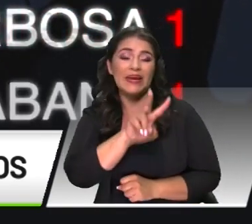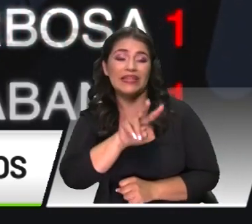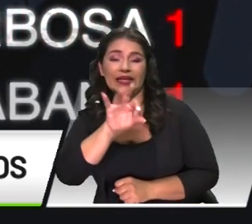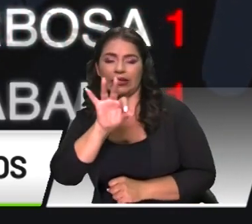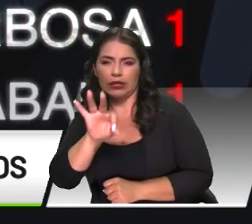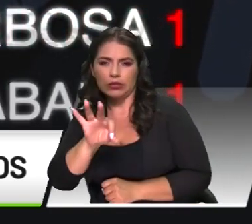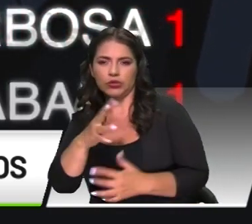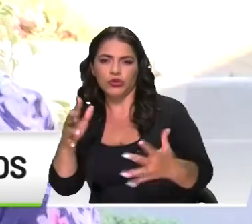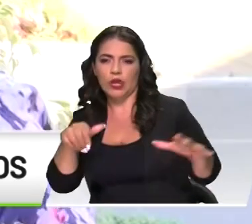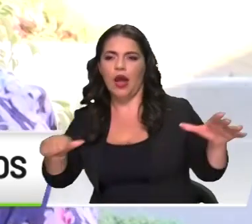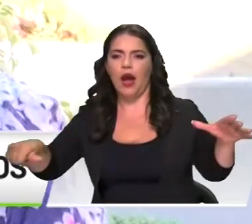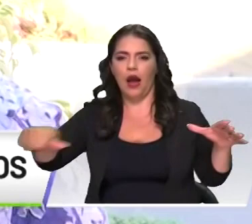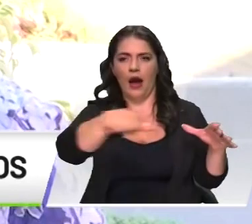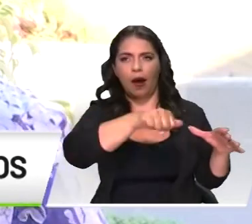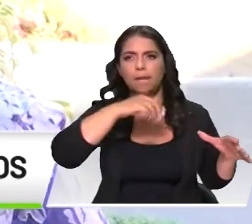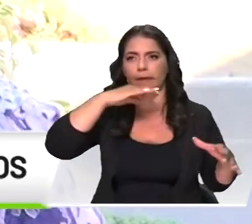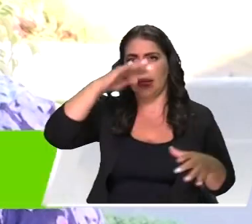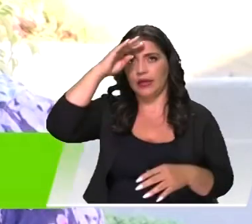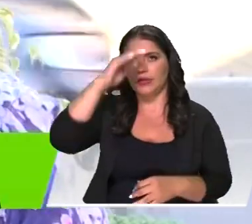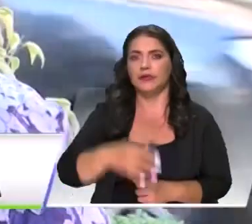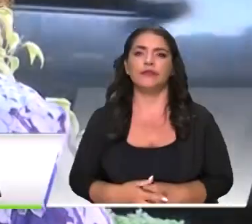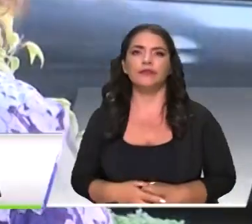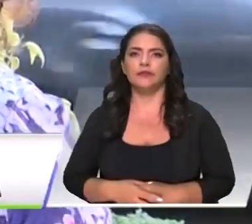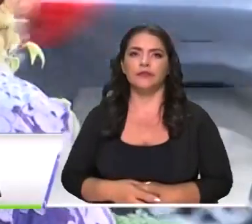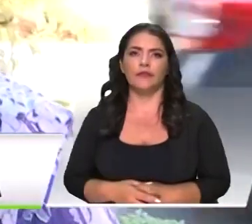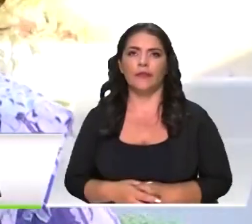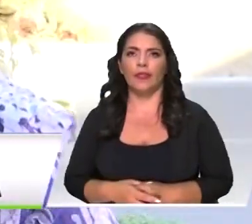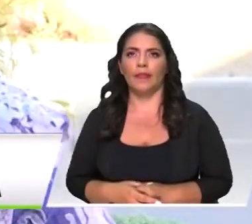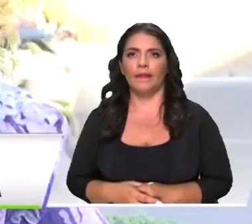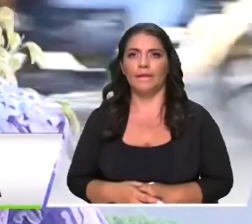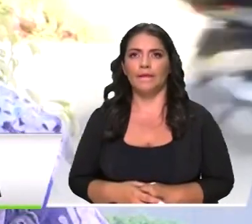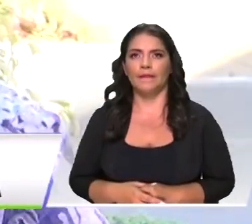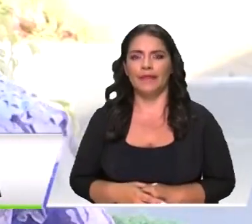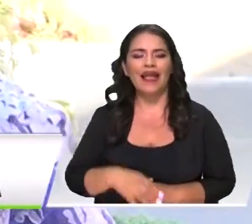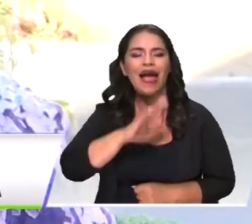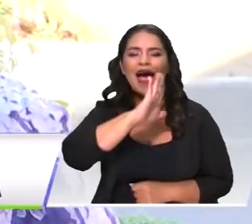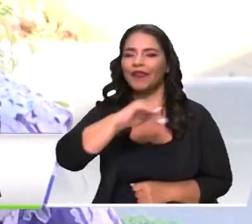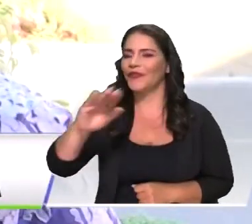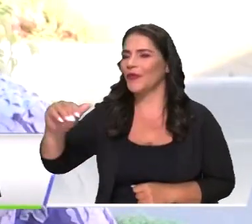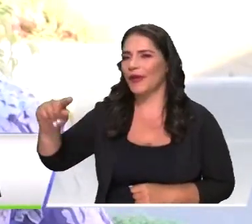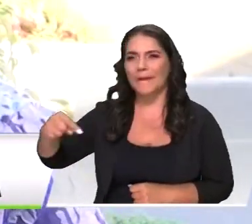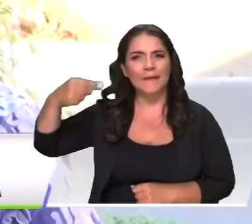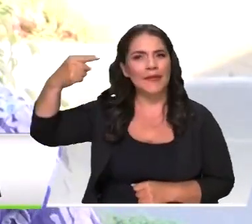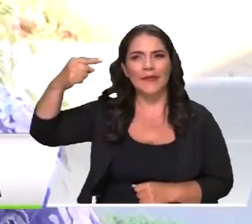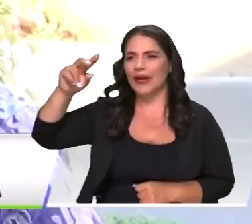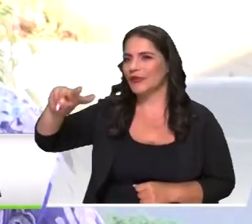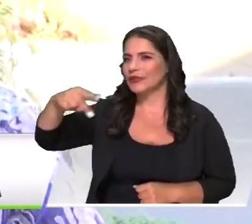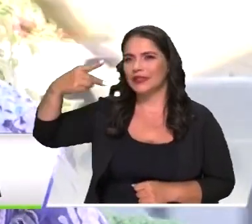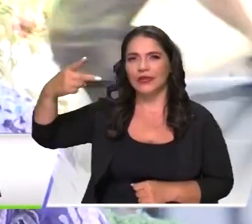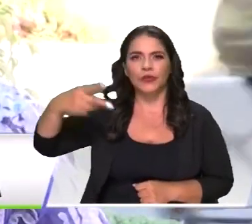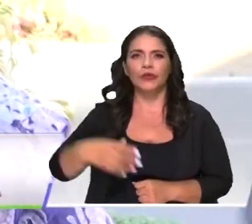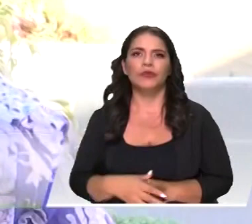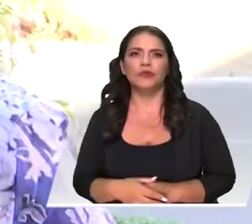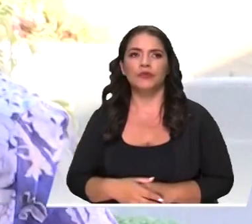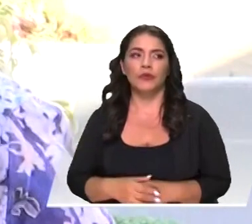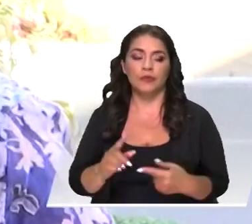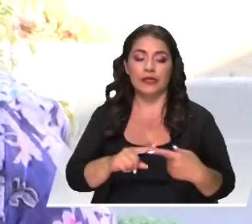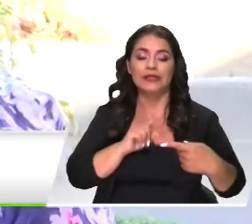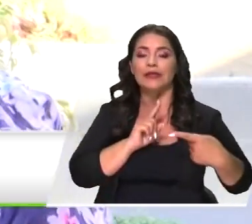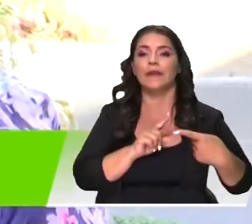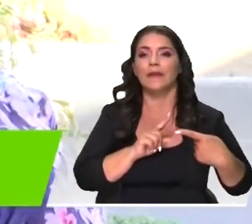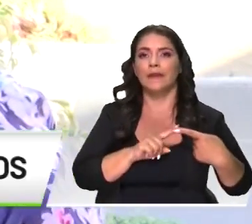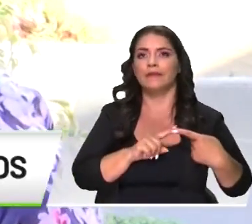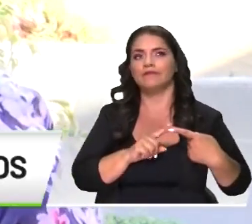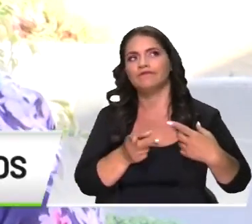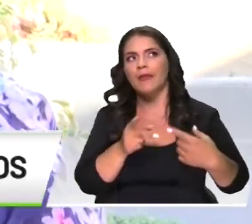en el valle de aburrá antioquia siempre está disputando el primero el segundo lugar con el valle del cauca en